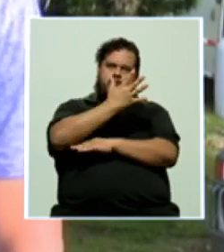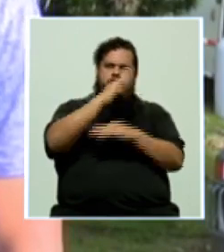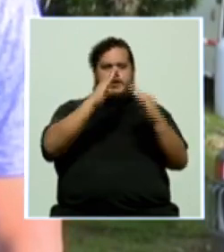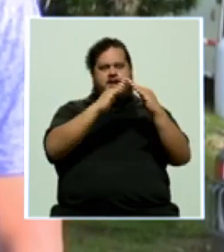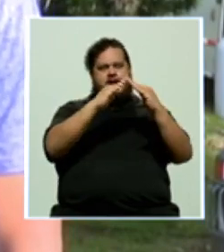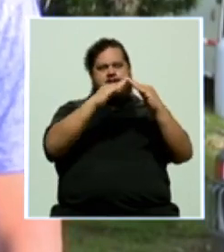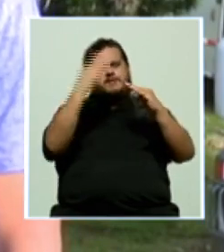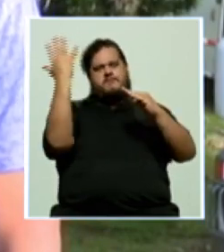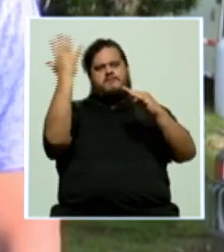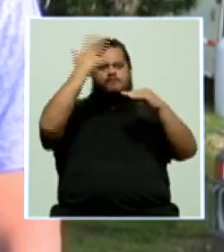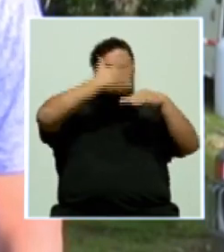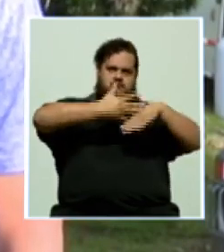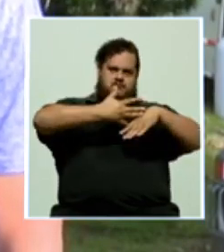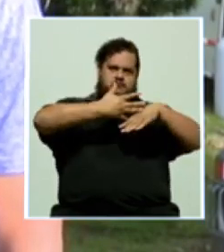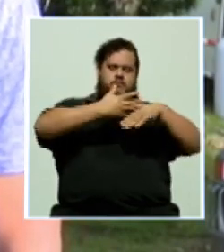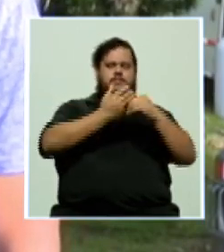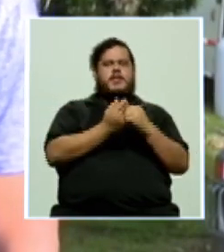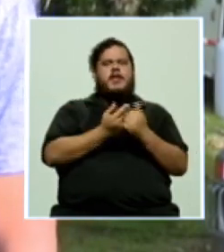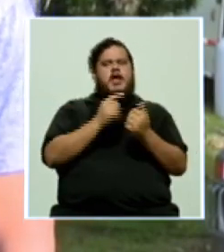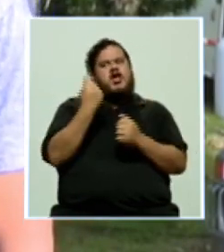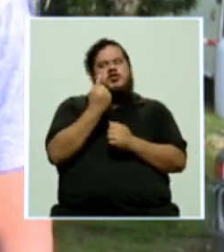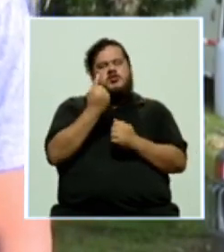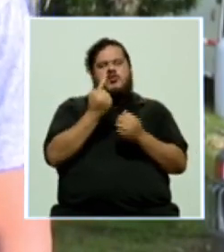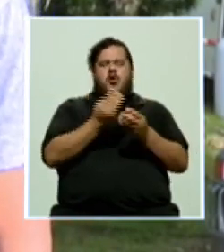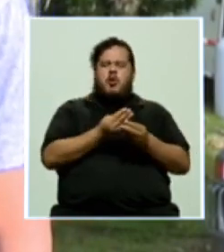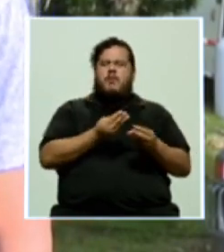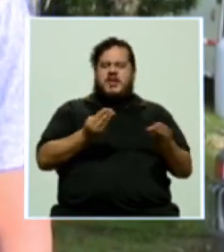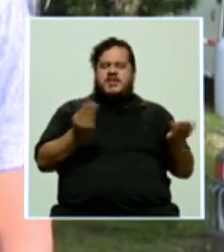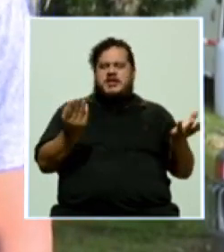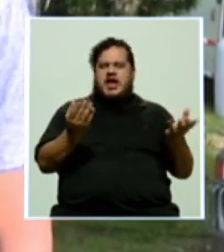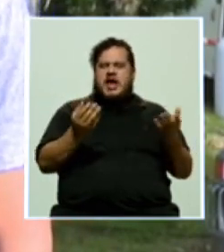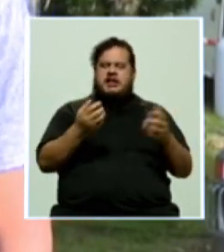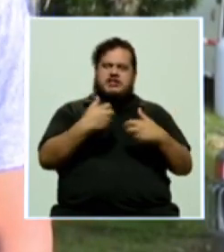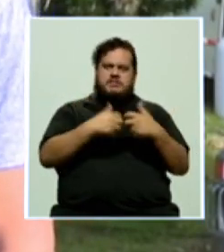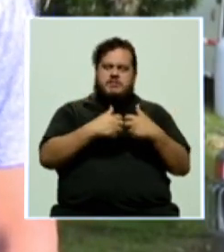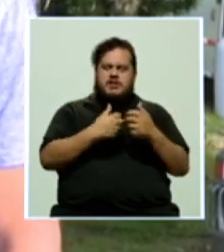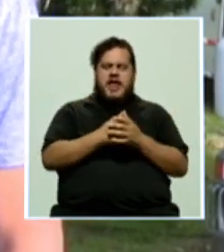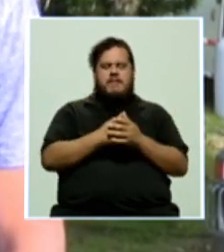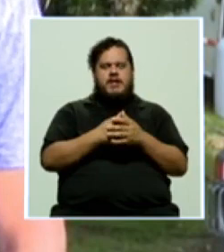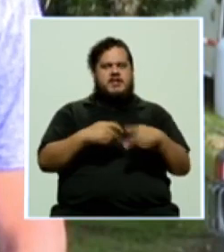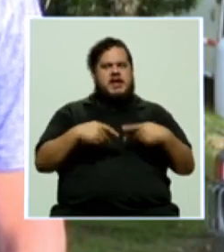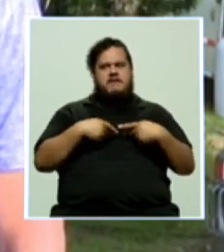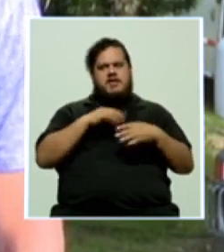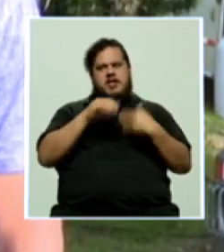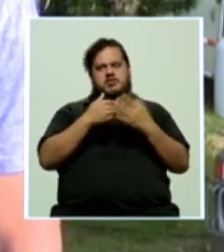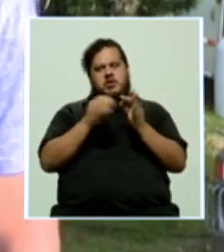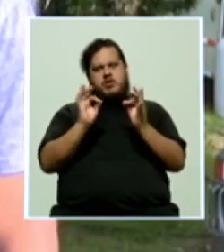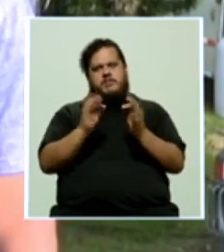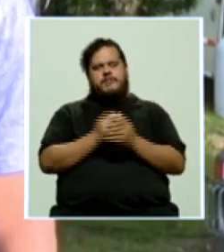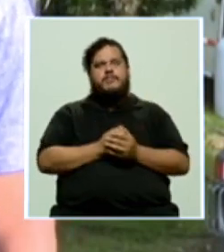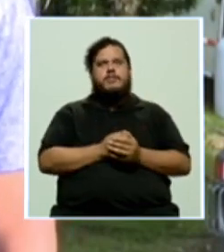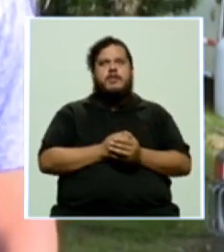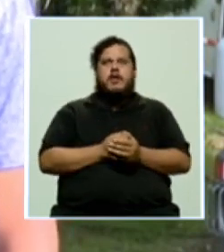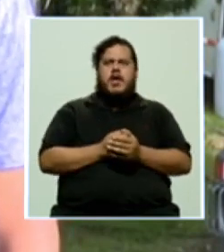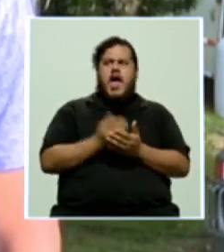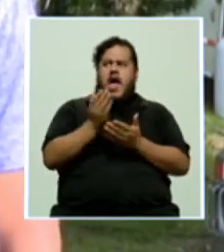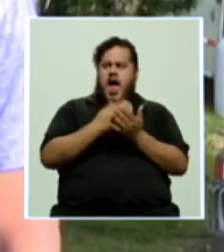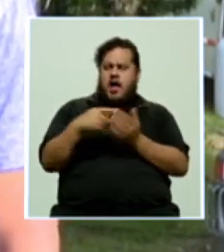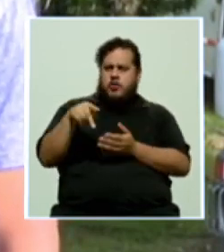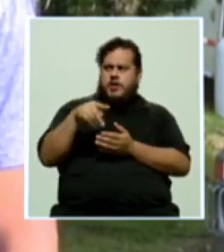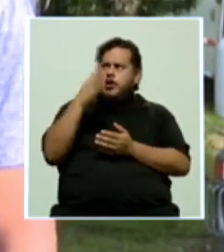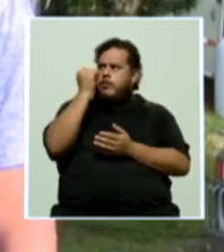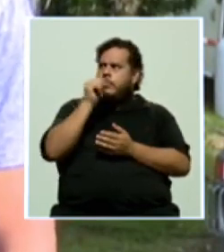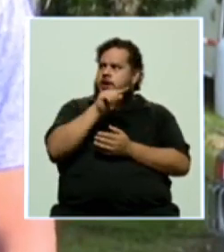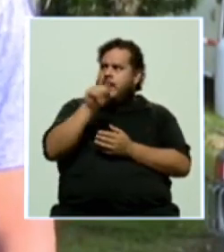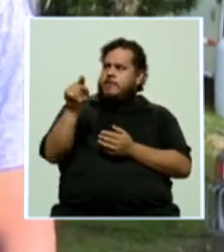casa. Daños materiales, nada más. Daños materiales, gracias a Dios, por lo menos, por dicho. Sin duda alguna todavía en un riesgo, porque todavía hay árboles aquí